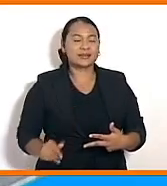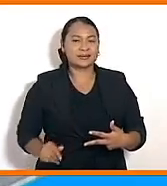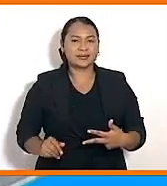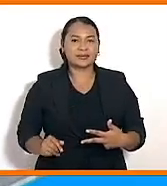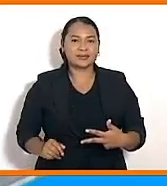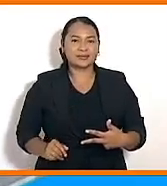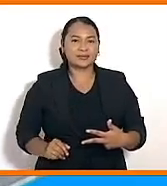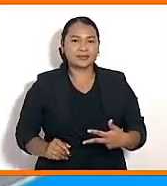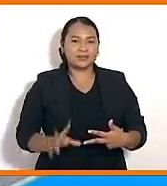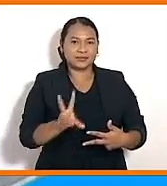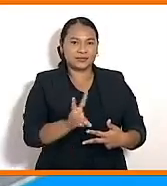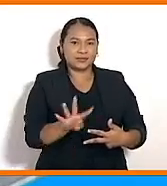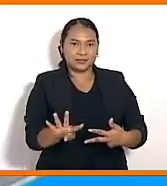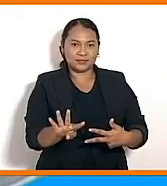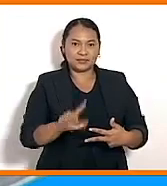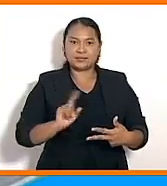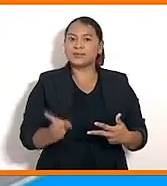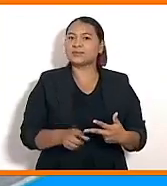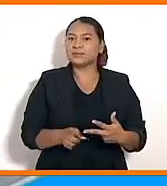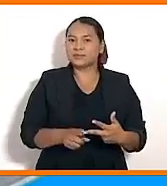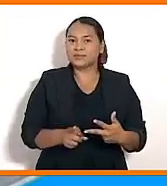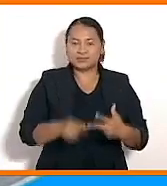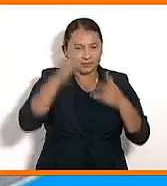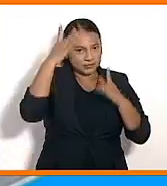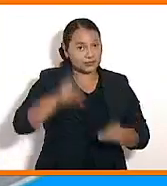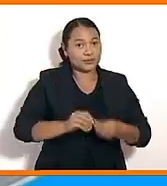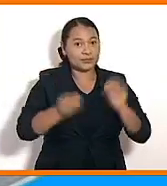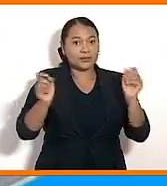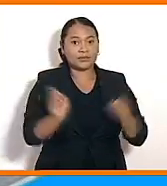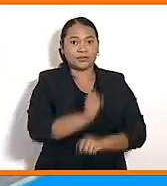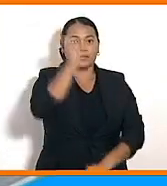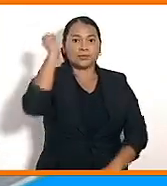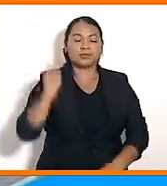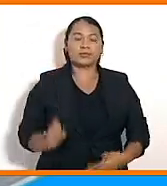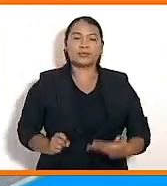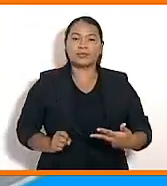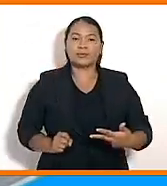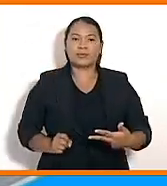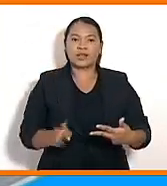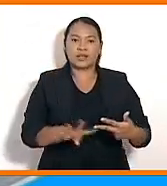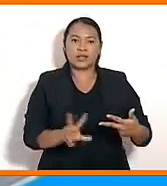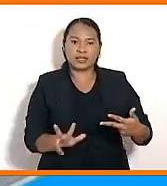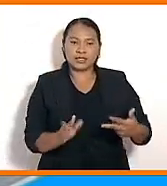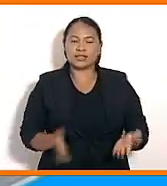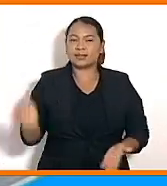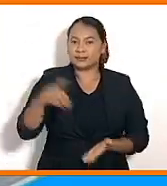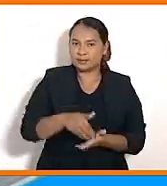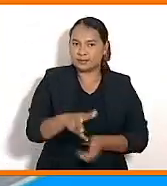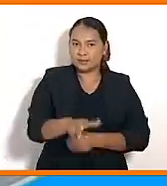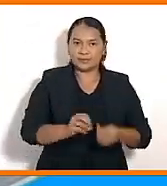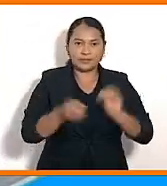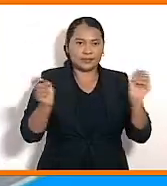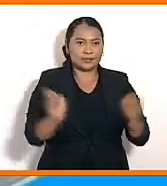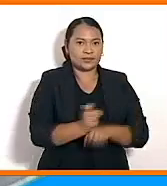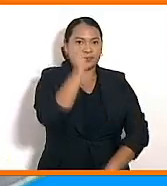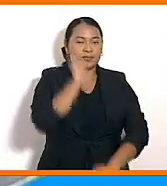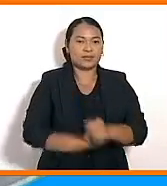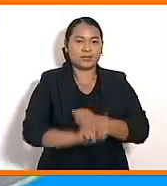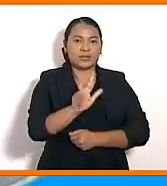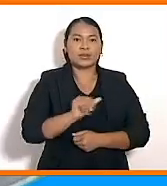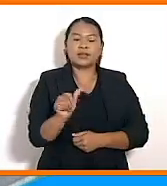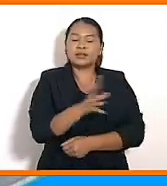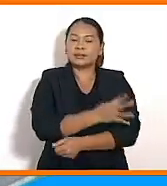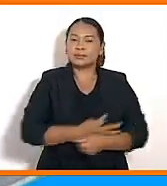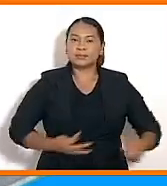El 74, tercer y decisivo número ganador. El 43, con gusto te repito los números seleccionados para Pega